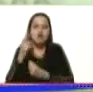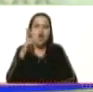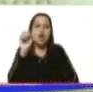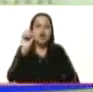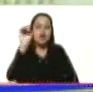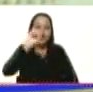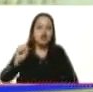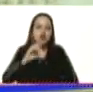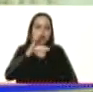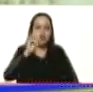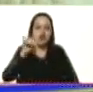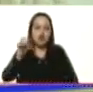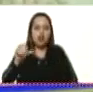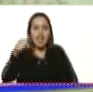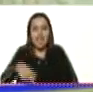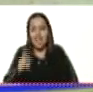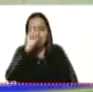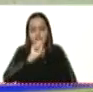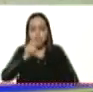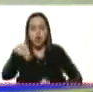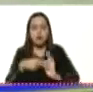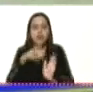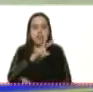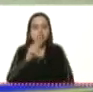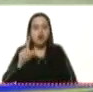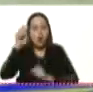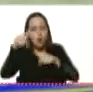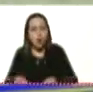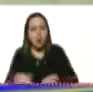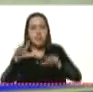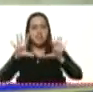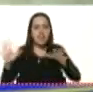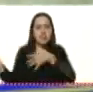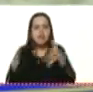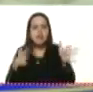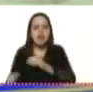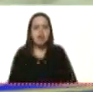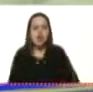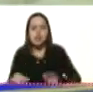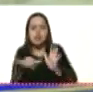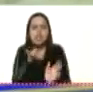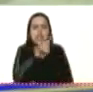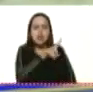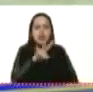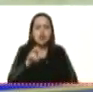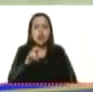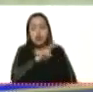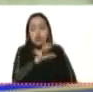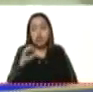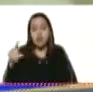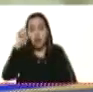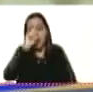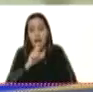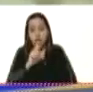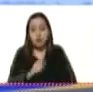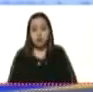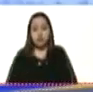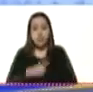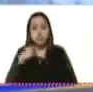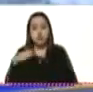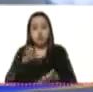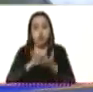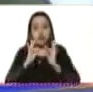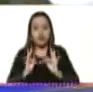Roscio en este año 2021, hoy 10 de marzo, a los 200 años de su partida